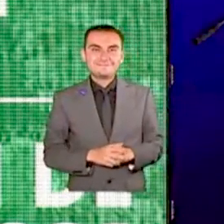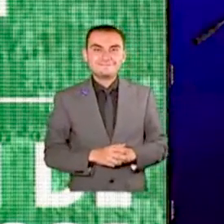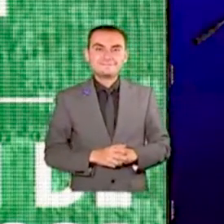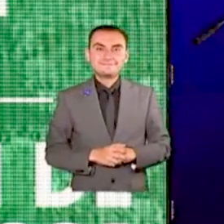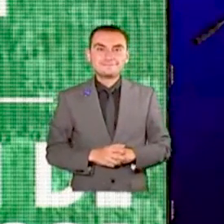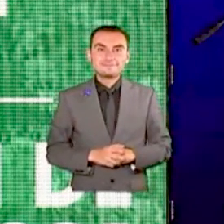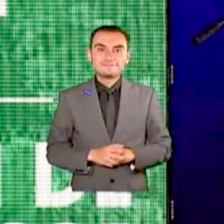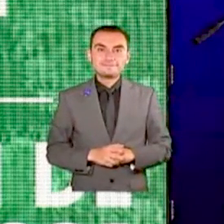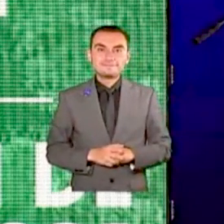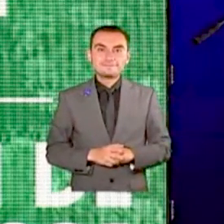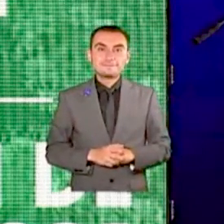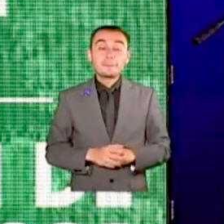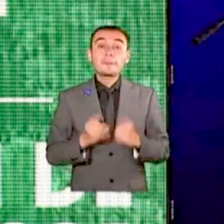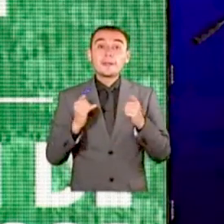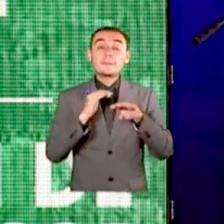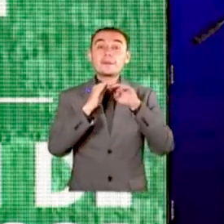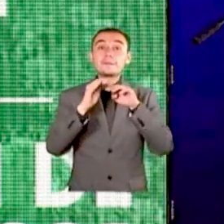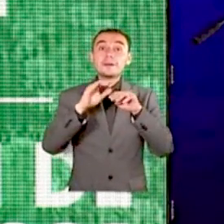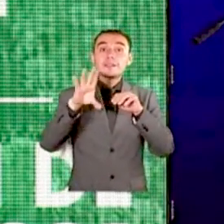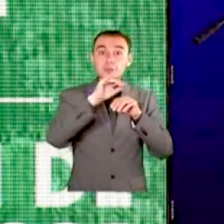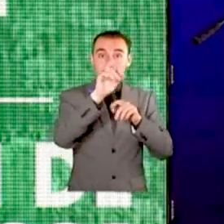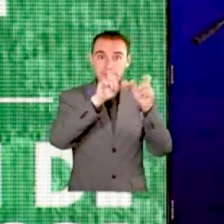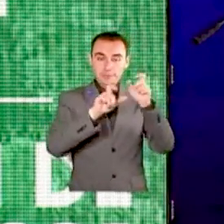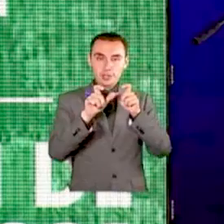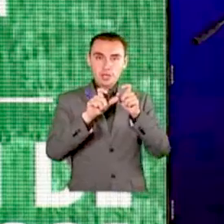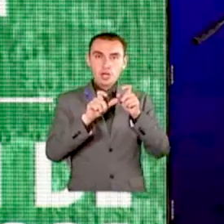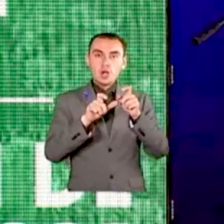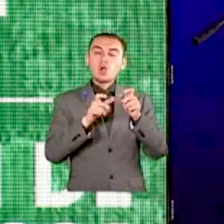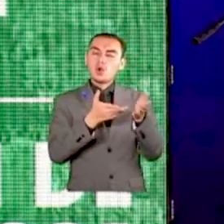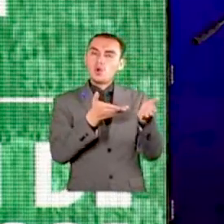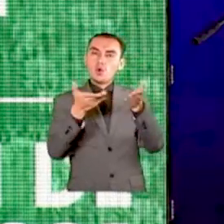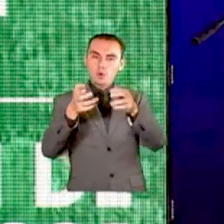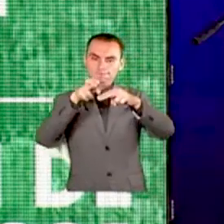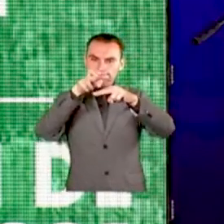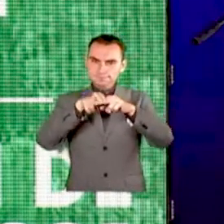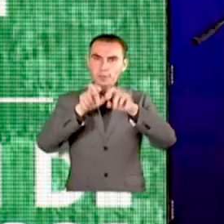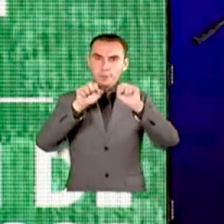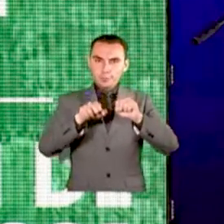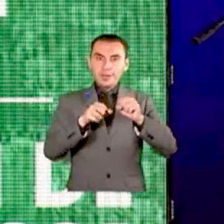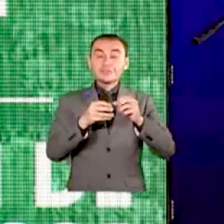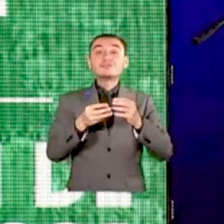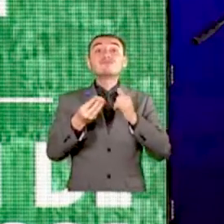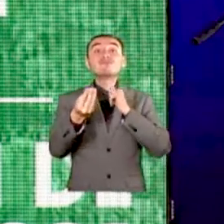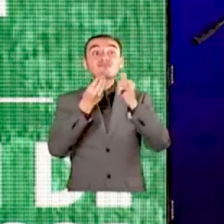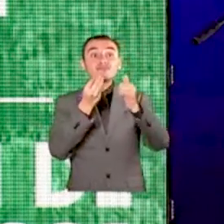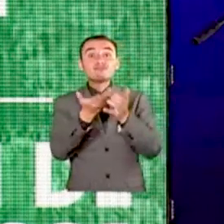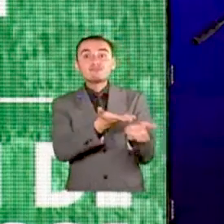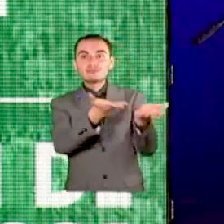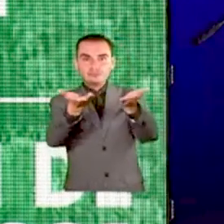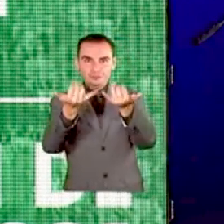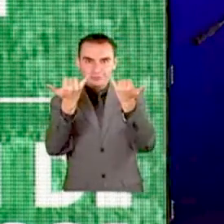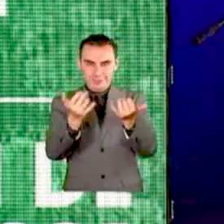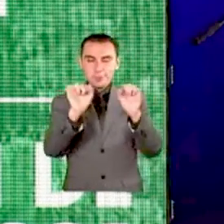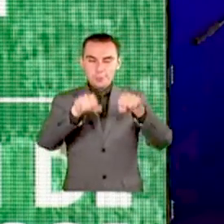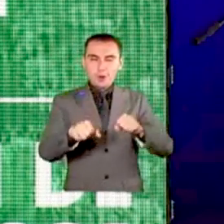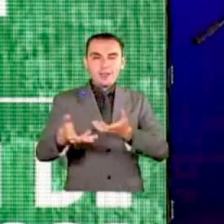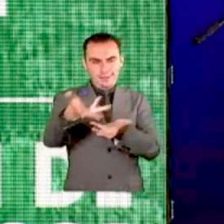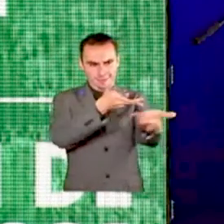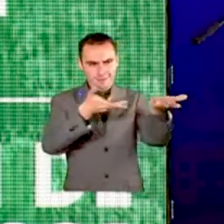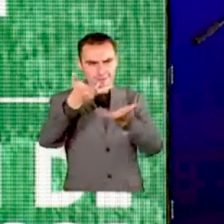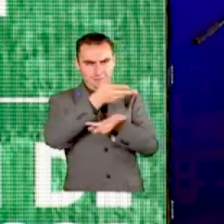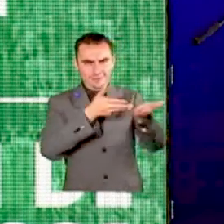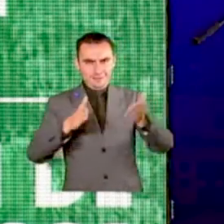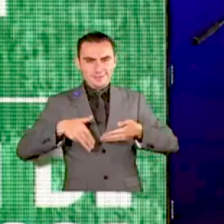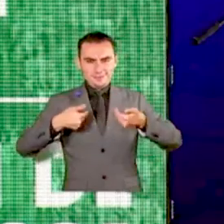Ruiz. Invitamos a todos los asistentes a continuar sentados y disfrutar del refrigerio que les será servido para su comodidad